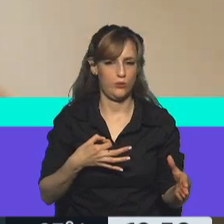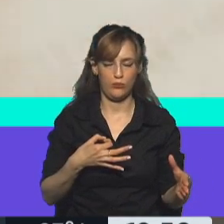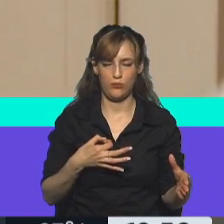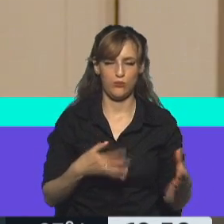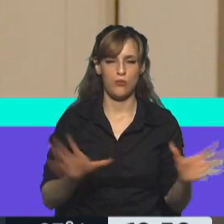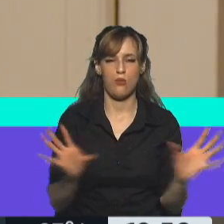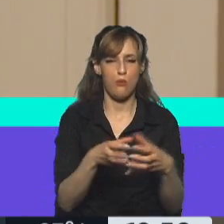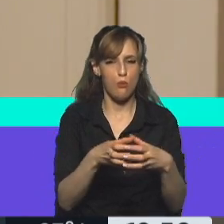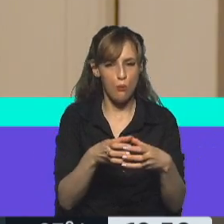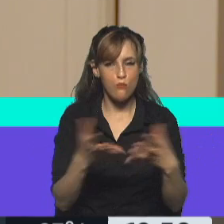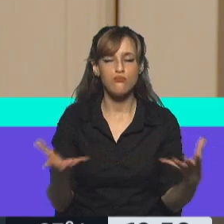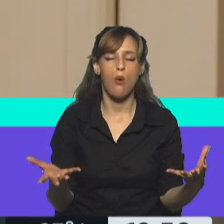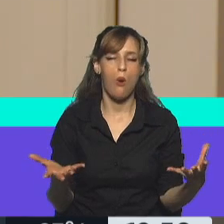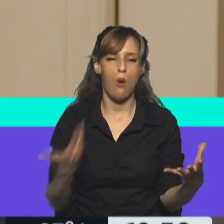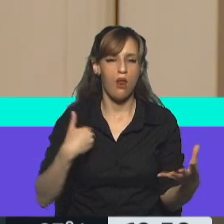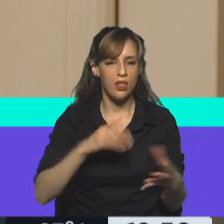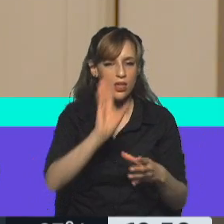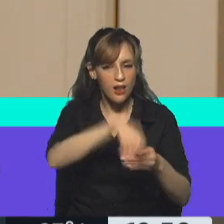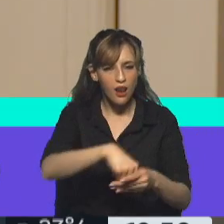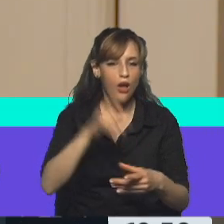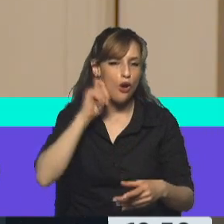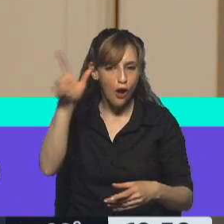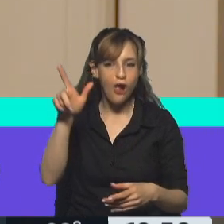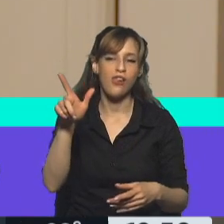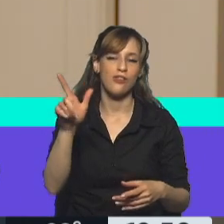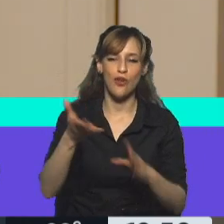de selección. Pude cumplir uno del objetivo